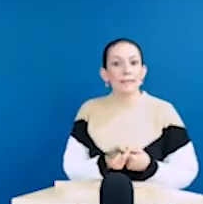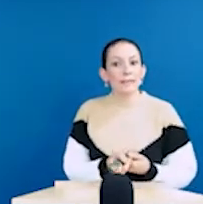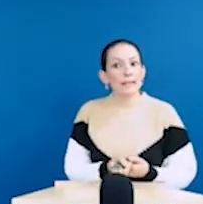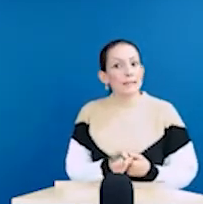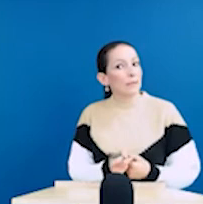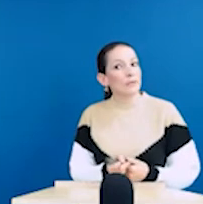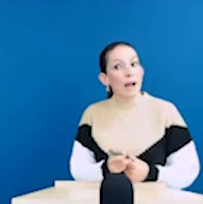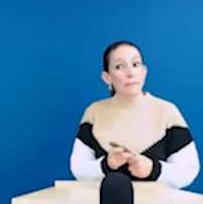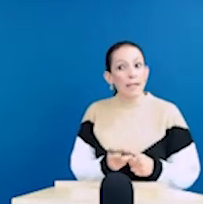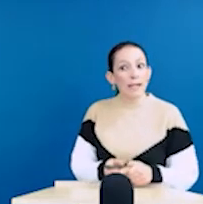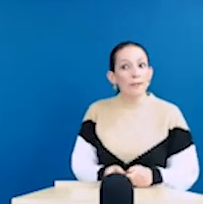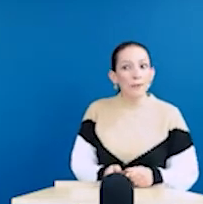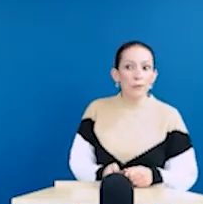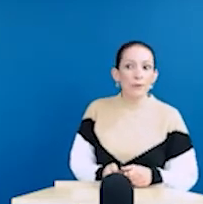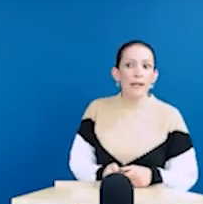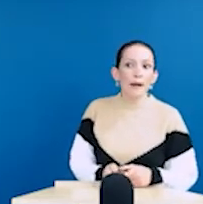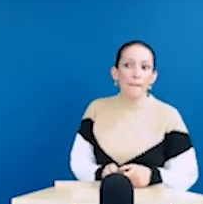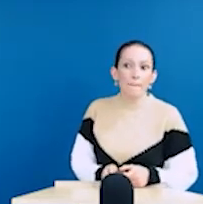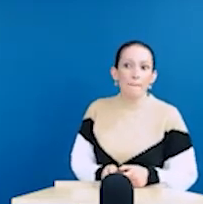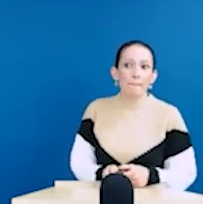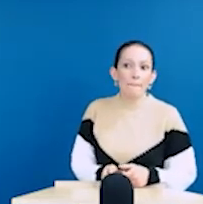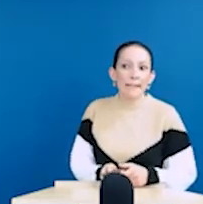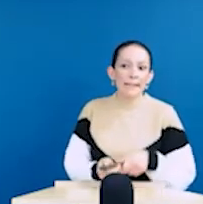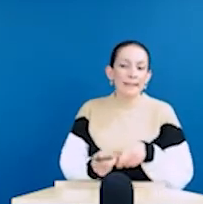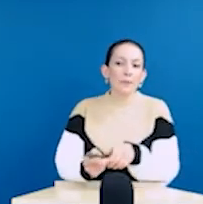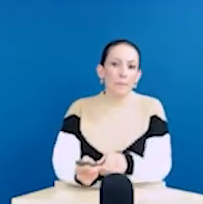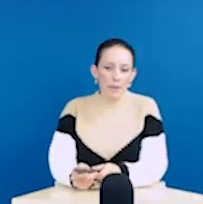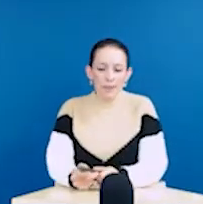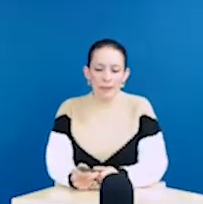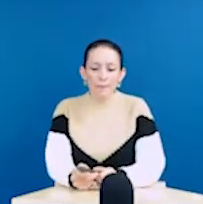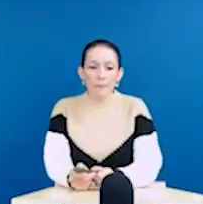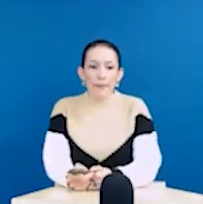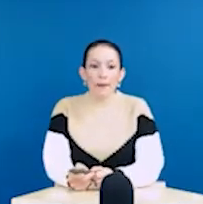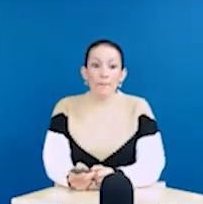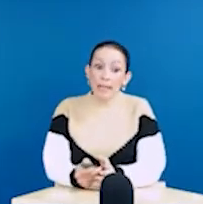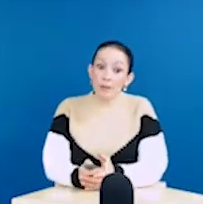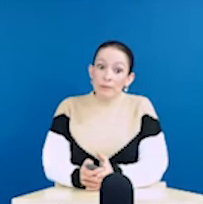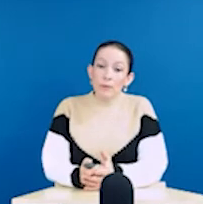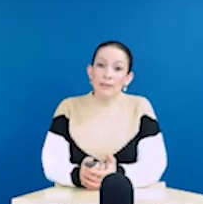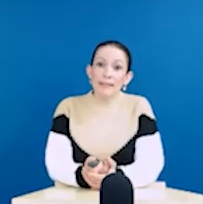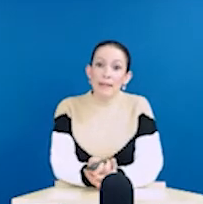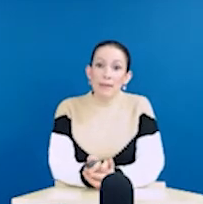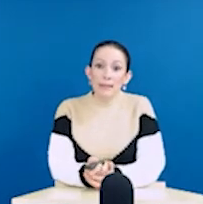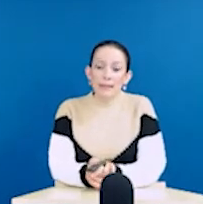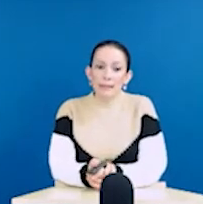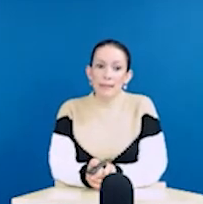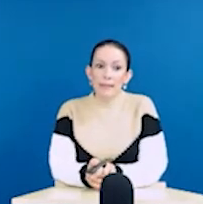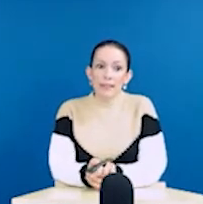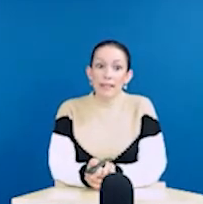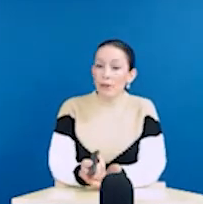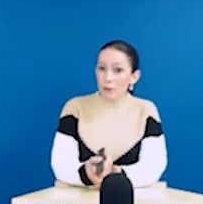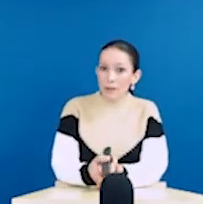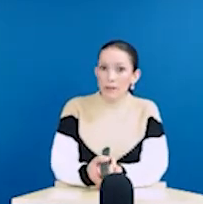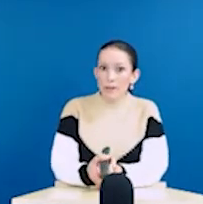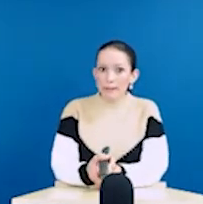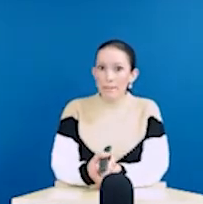podemos garantizar que estamos aplicando una hidratación previa. Pero no está de más